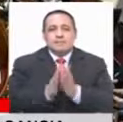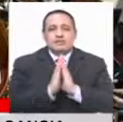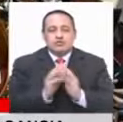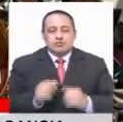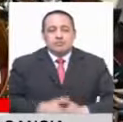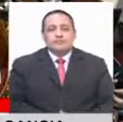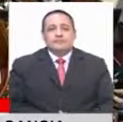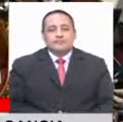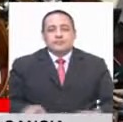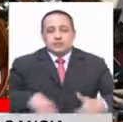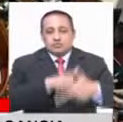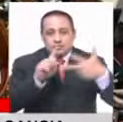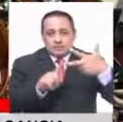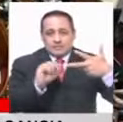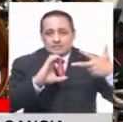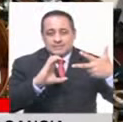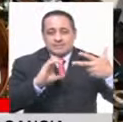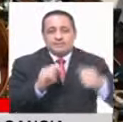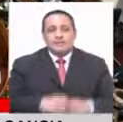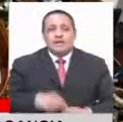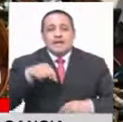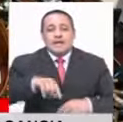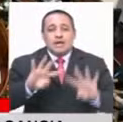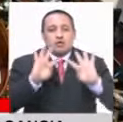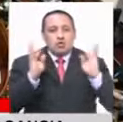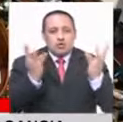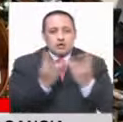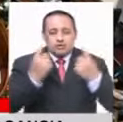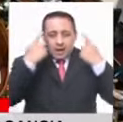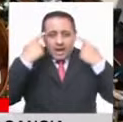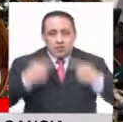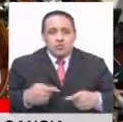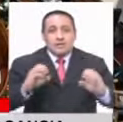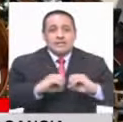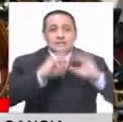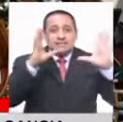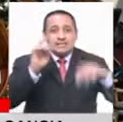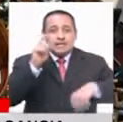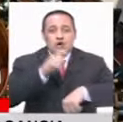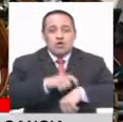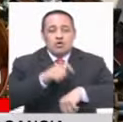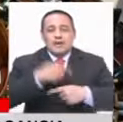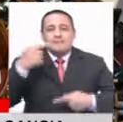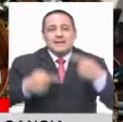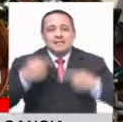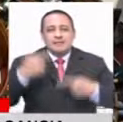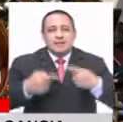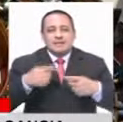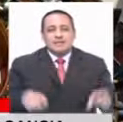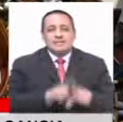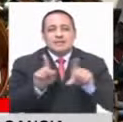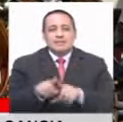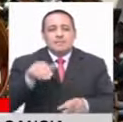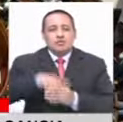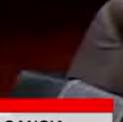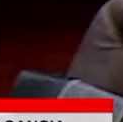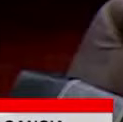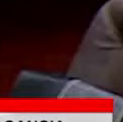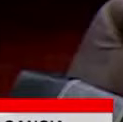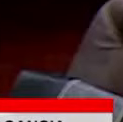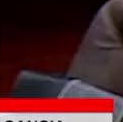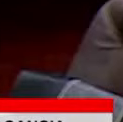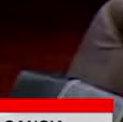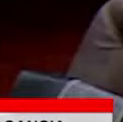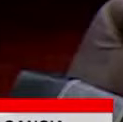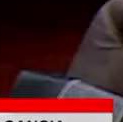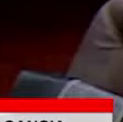moción. Inciso C. El Pleno del Congreso acuerda día y hora para el debate y votación del pedido de vacancia, sesión